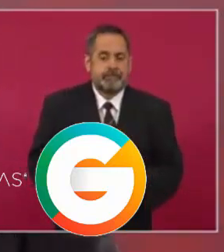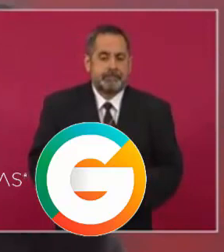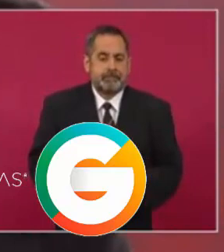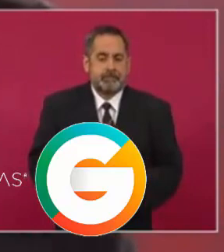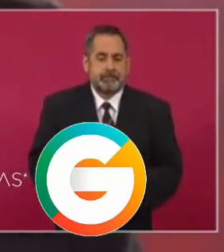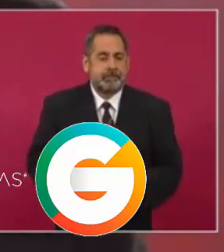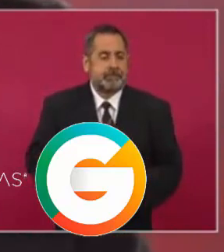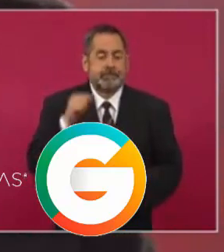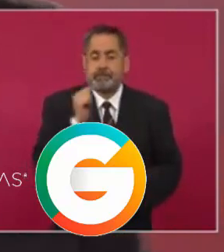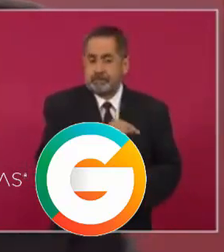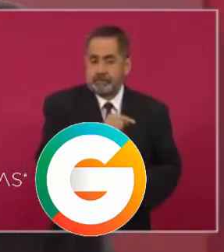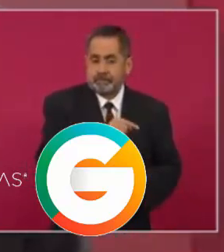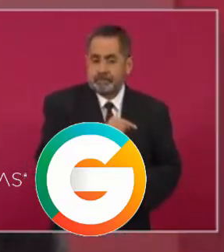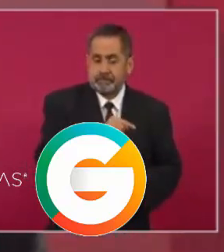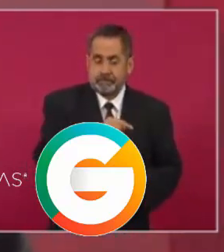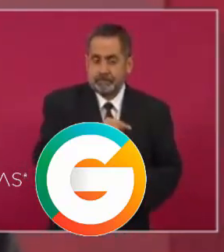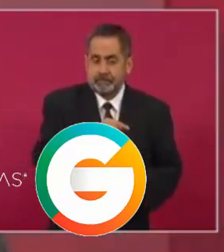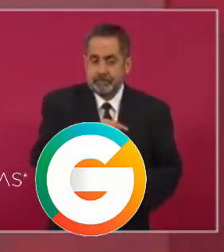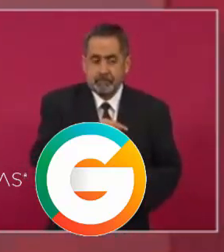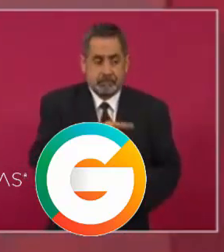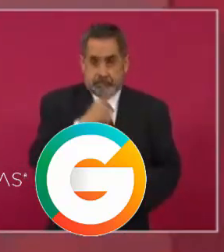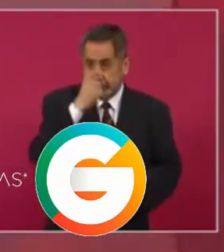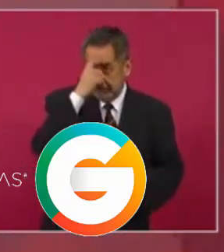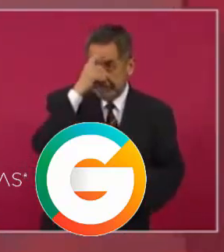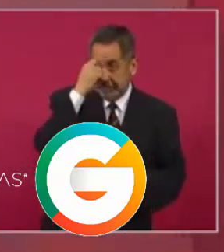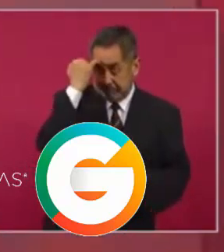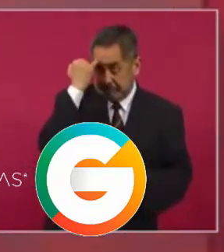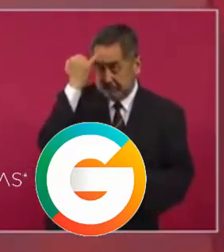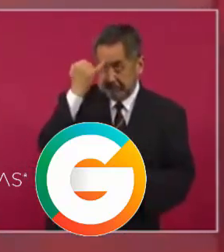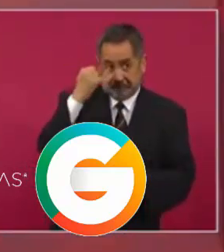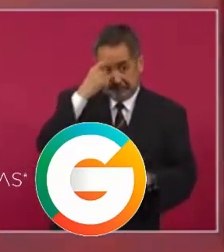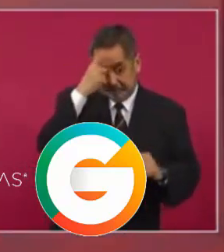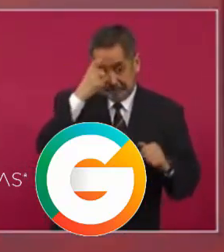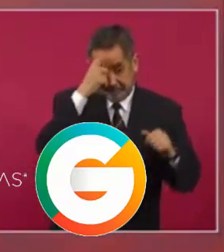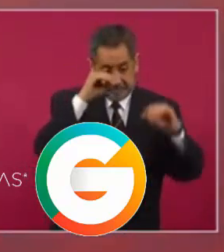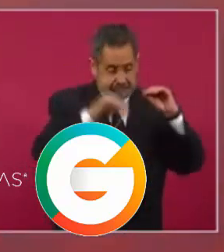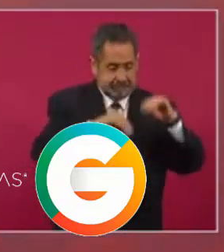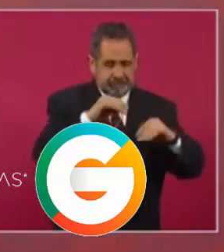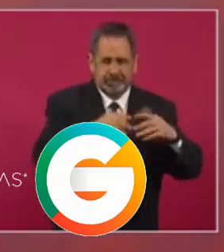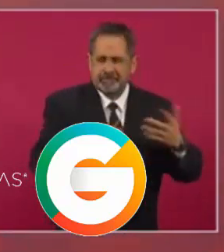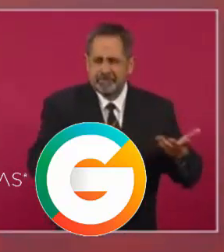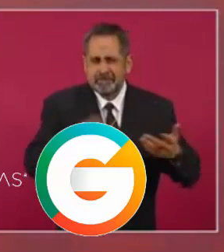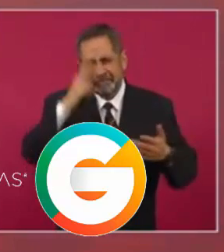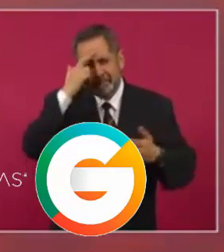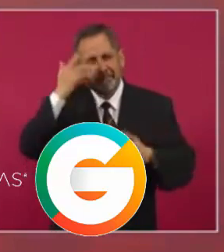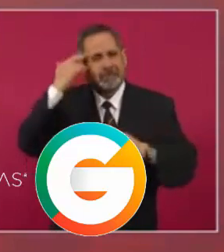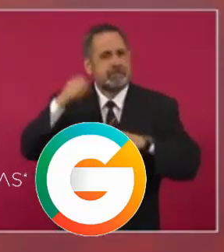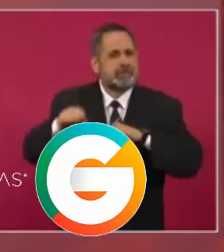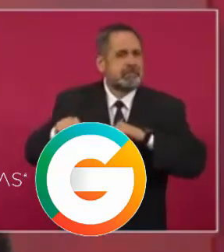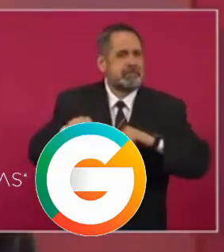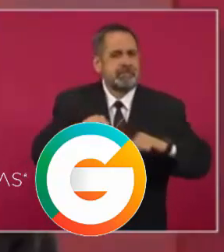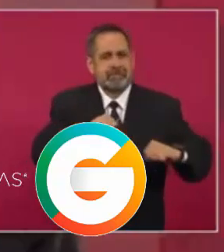fue capaz de inventar cuando el terremoto,